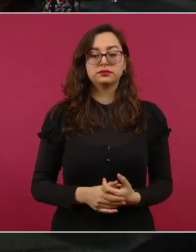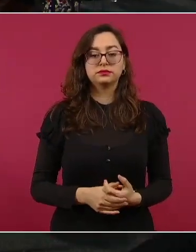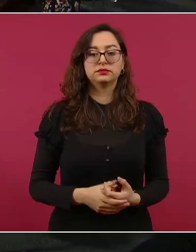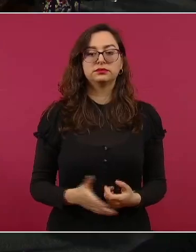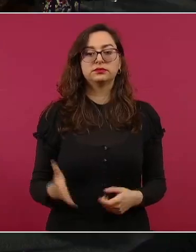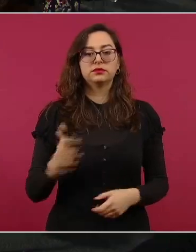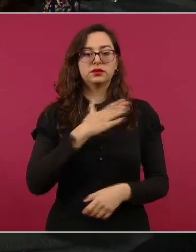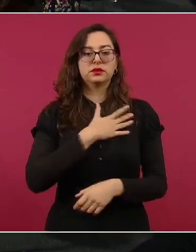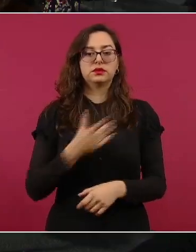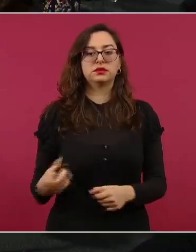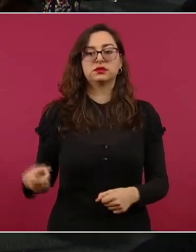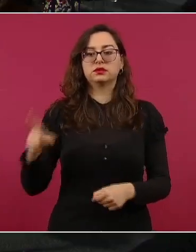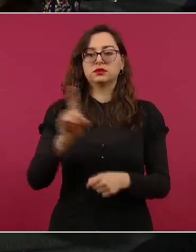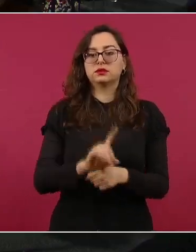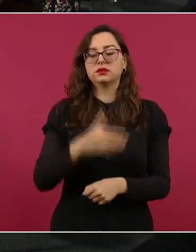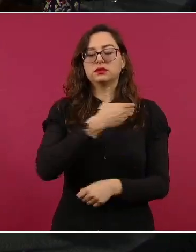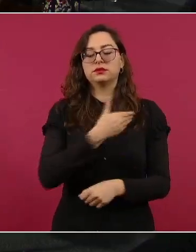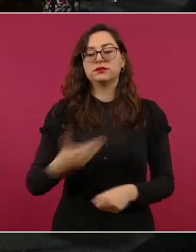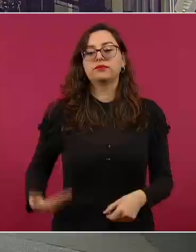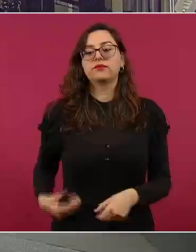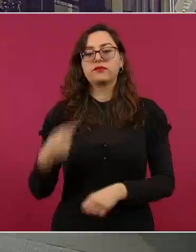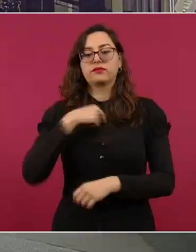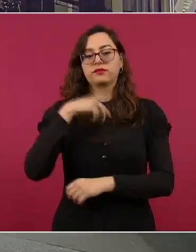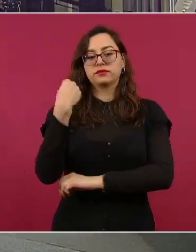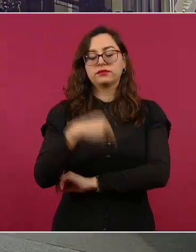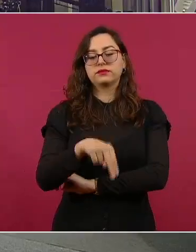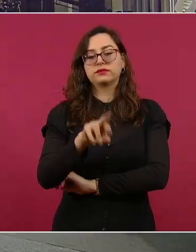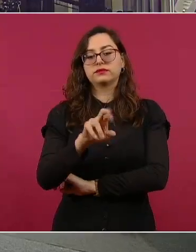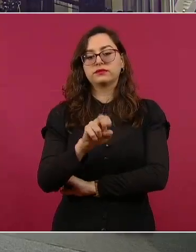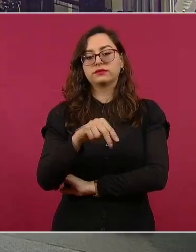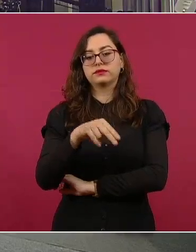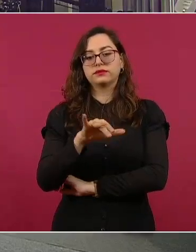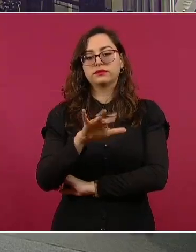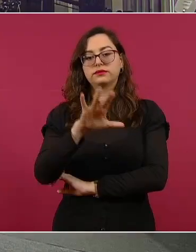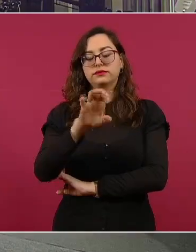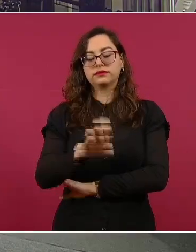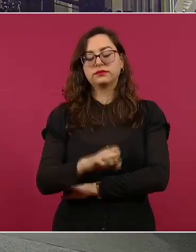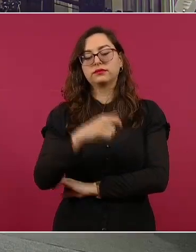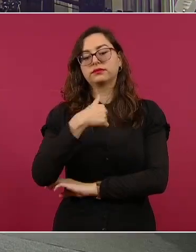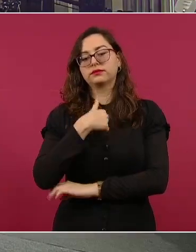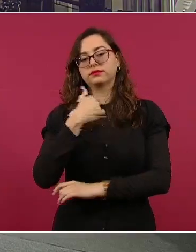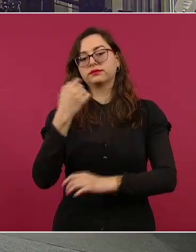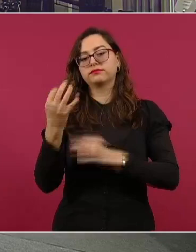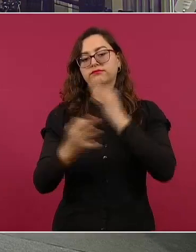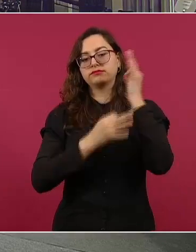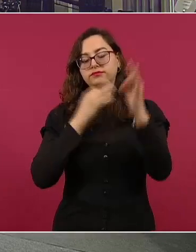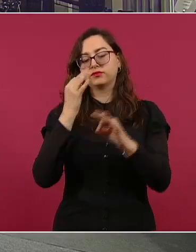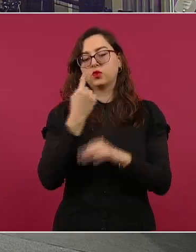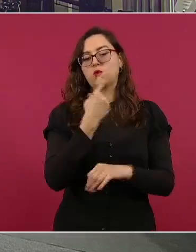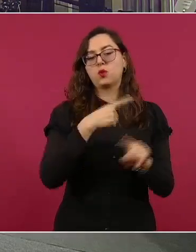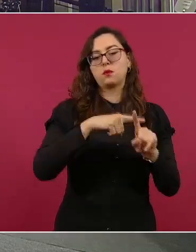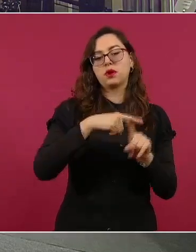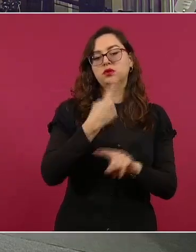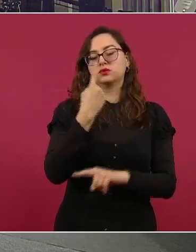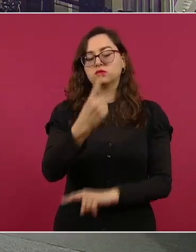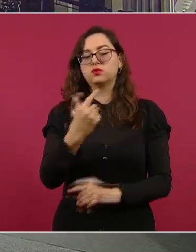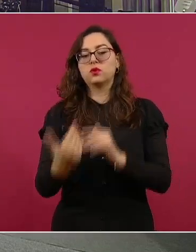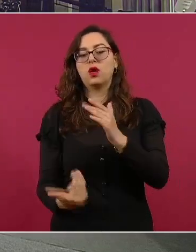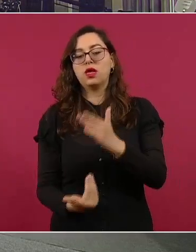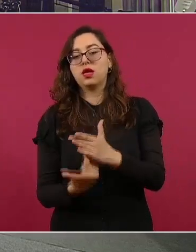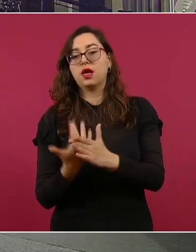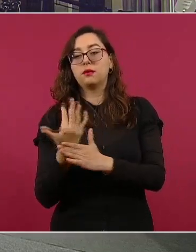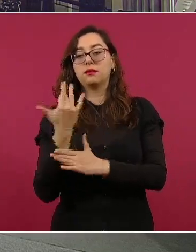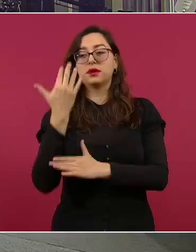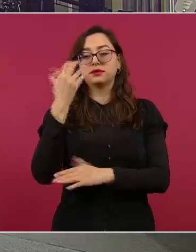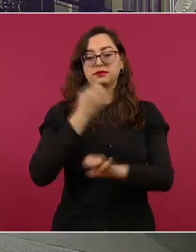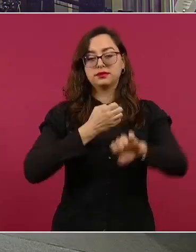Buenos días, señor presidente. Berenice Telles, del Diario Nacional 1+1 y Diario Amanecer, Estado de México. Bueno, mi pregunta tiene